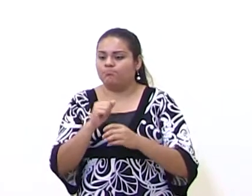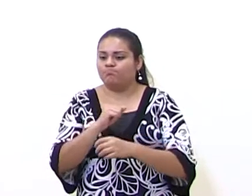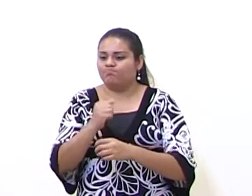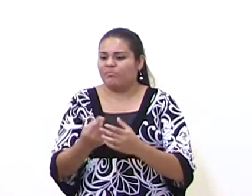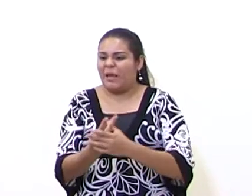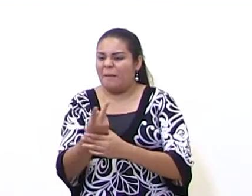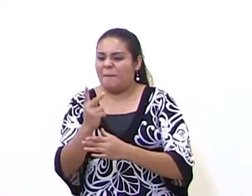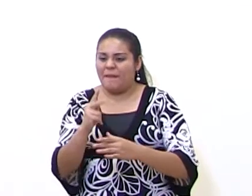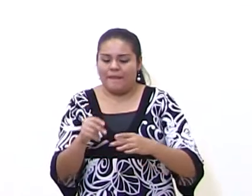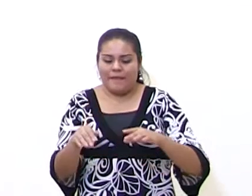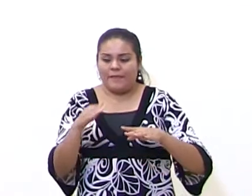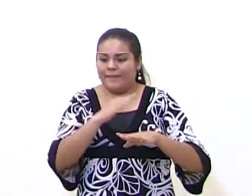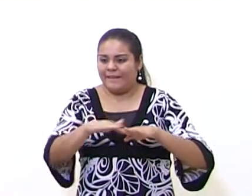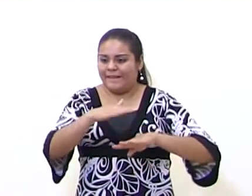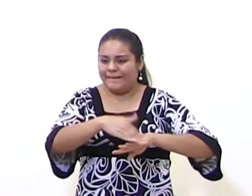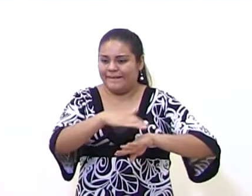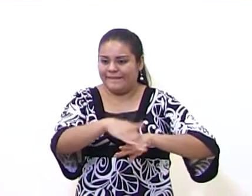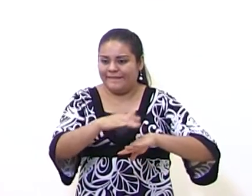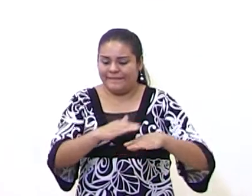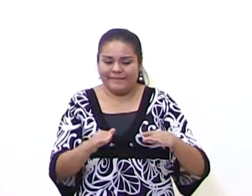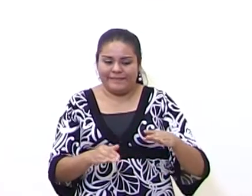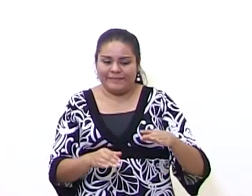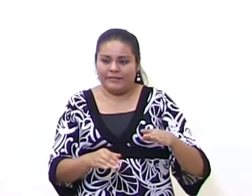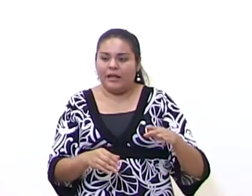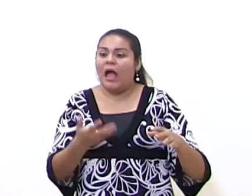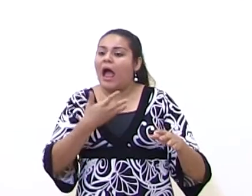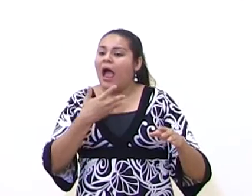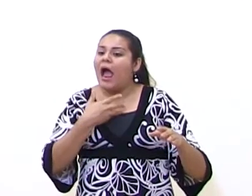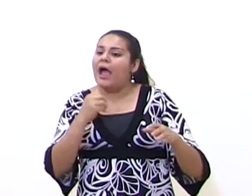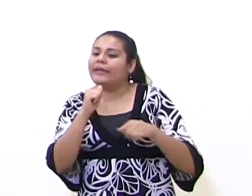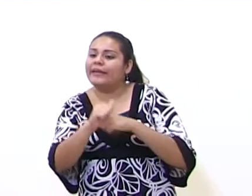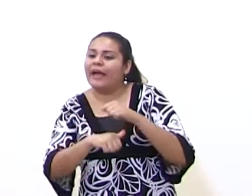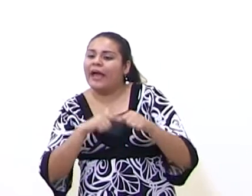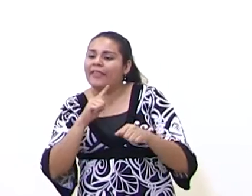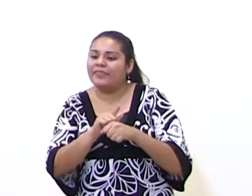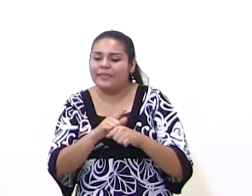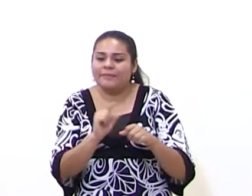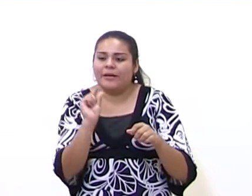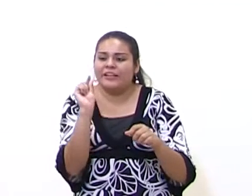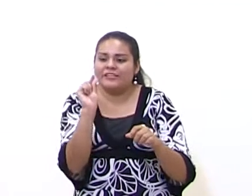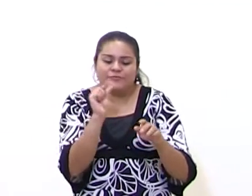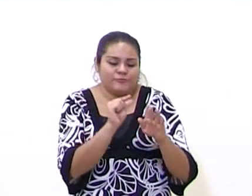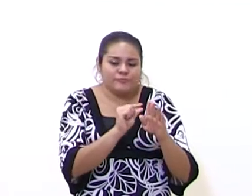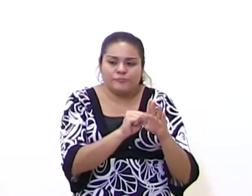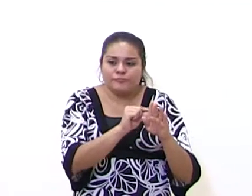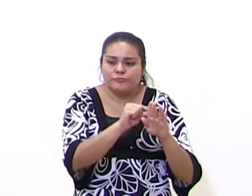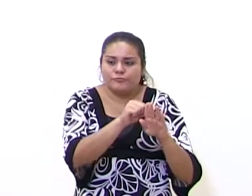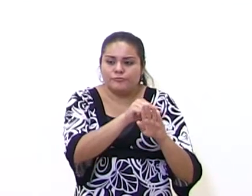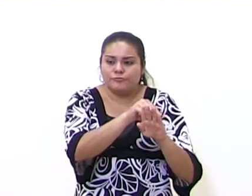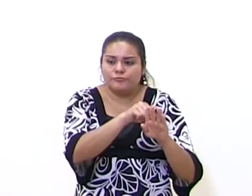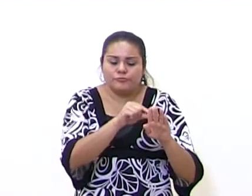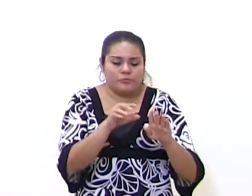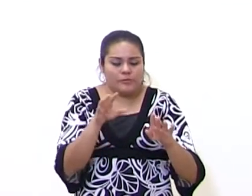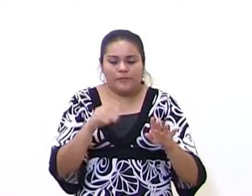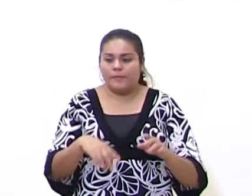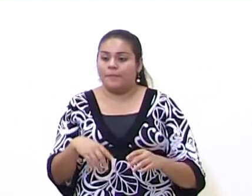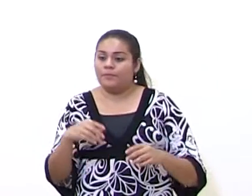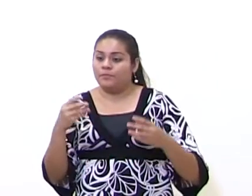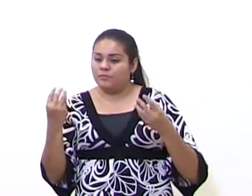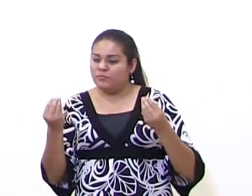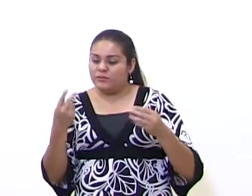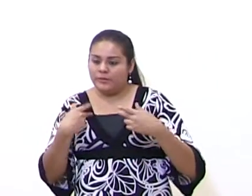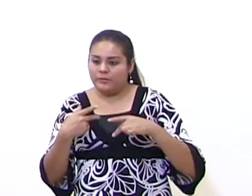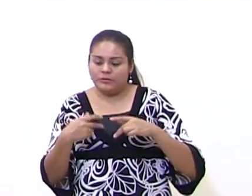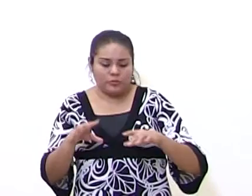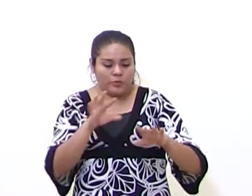muchísimo en la época prehispánica originalmente, y que en algunas zonas de nuestra entidad en Oaxaca pues